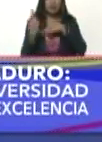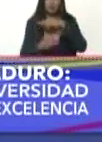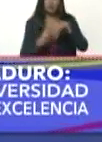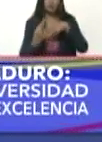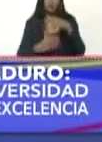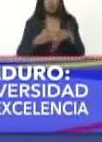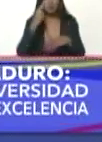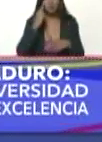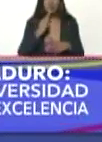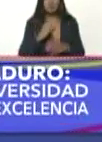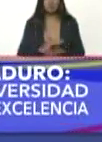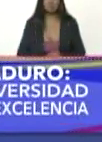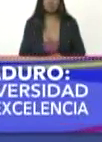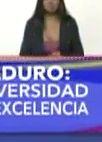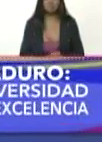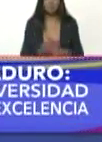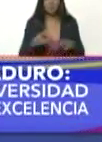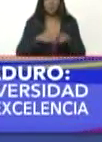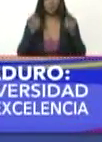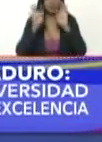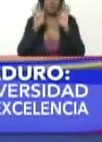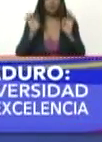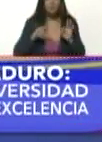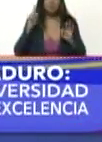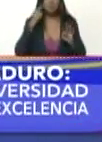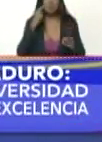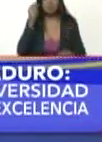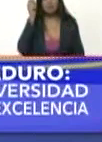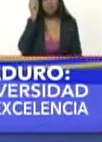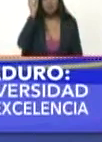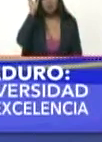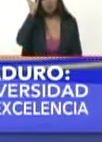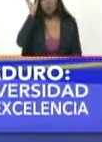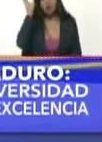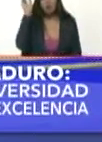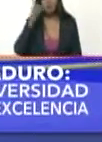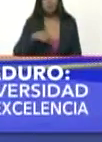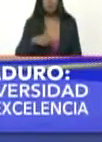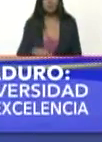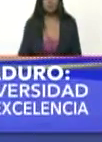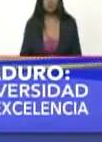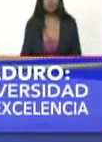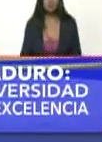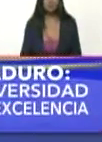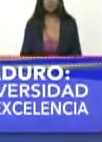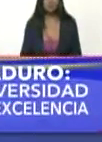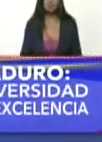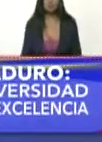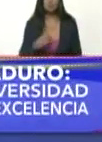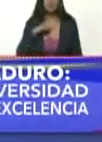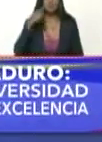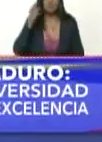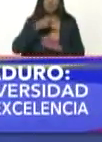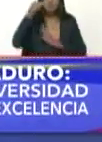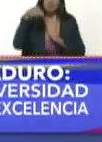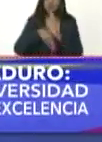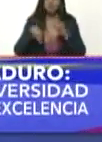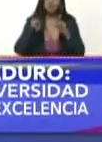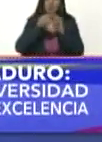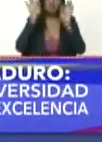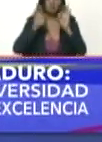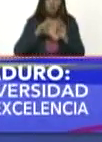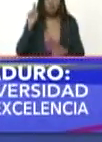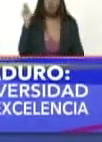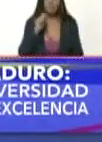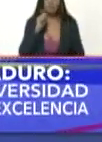militar, moral, ideológica, que debemos profundizar en los